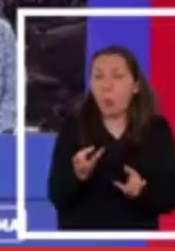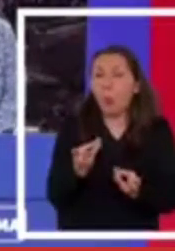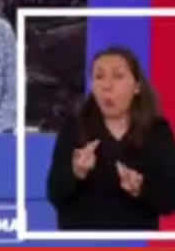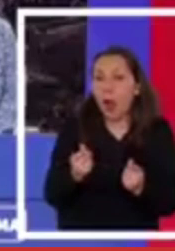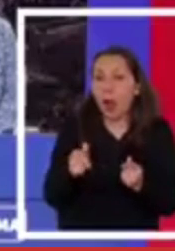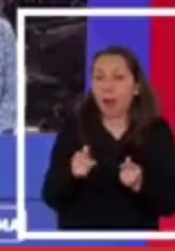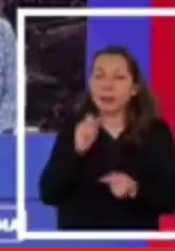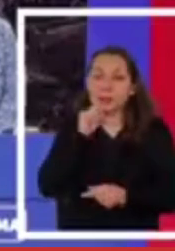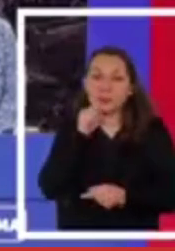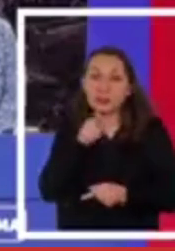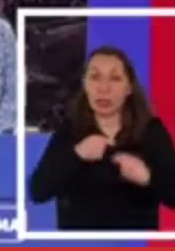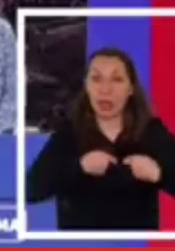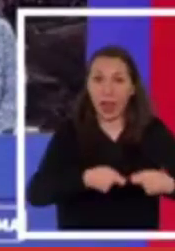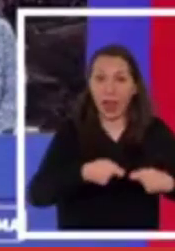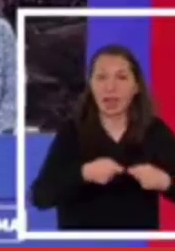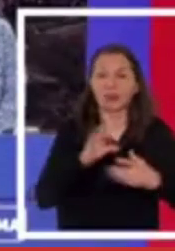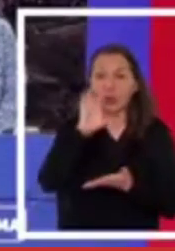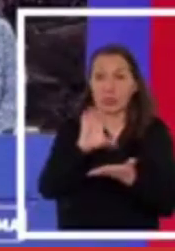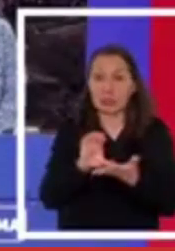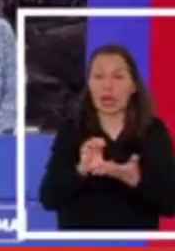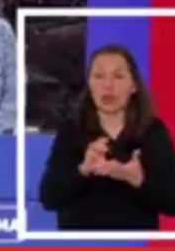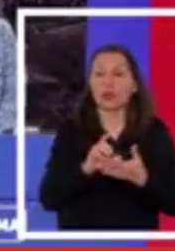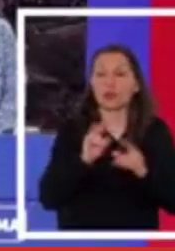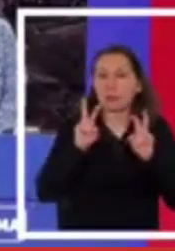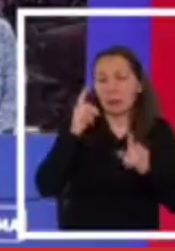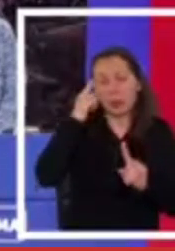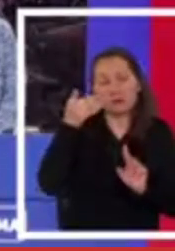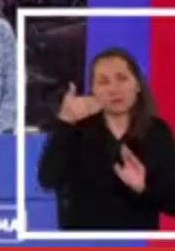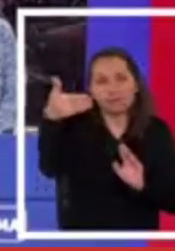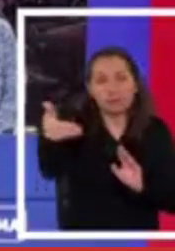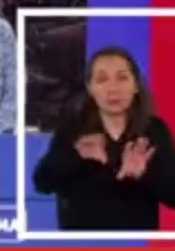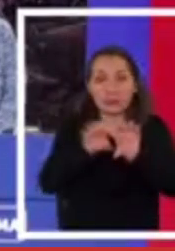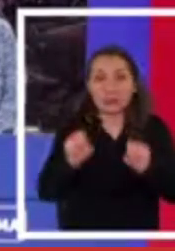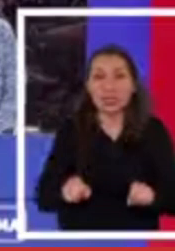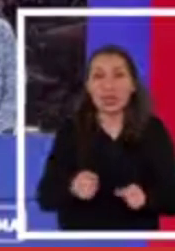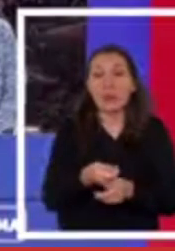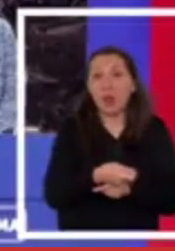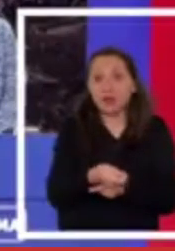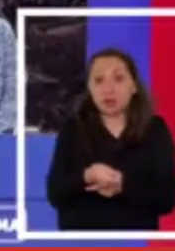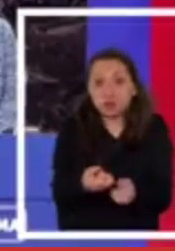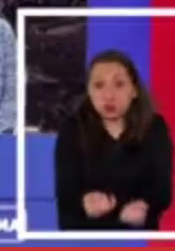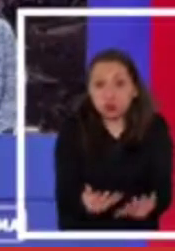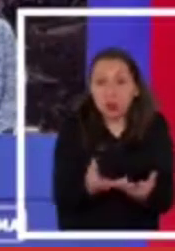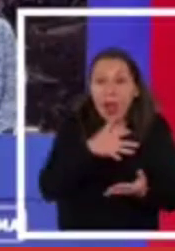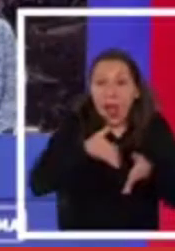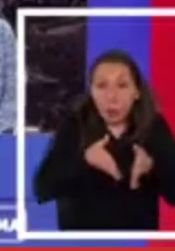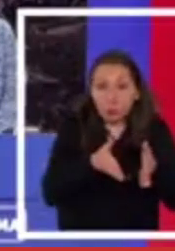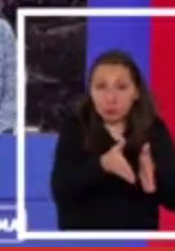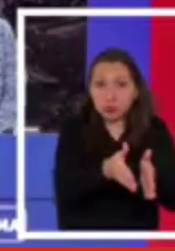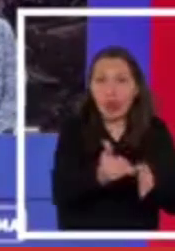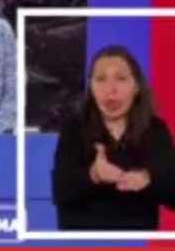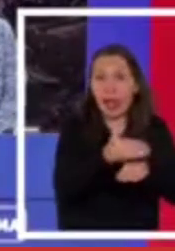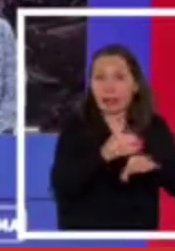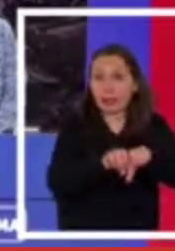va a significar esto cuánto va a costar al estado y si hay proyecciones para que el sistema de riego esté habilitado antes del período